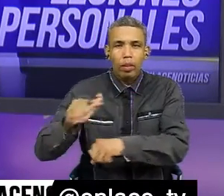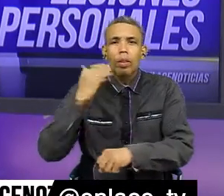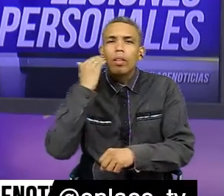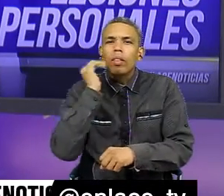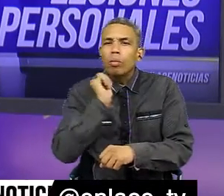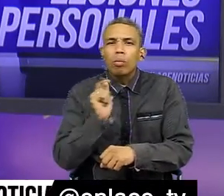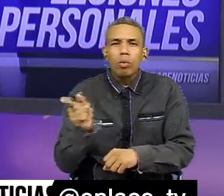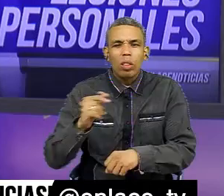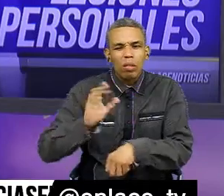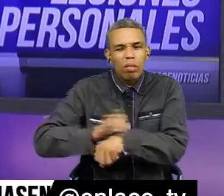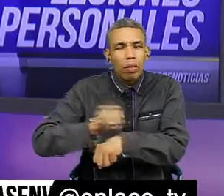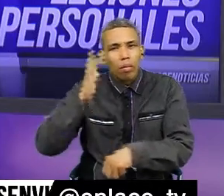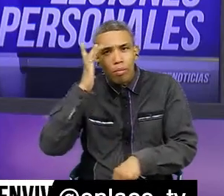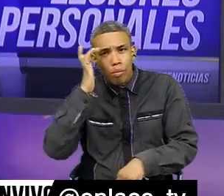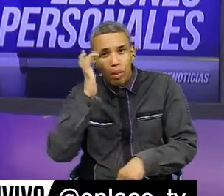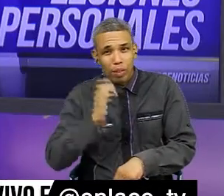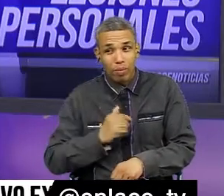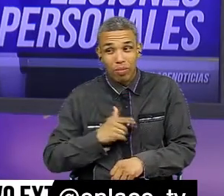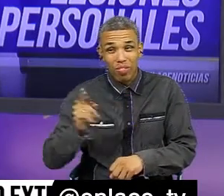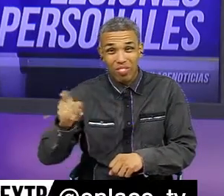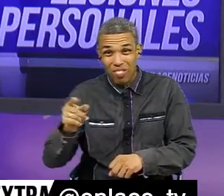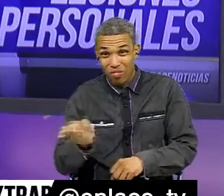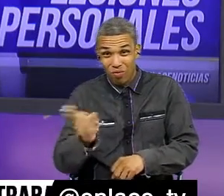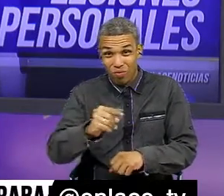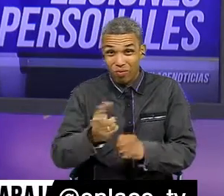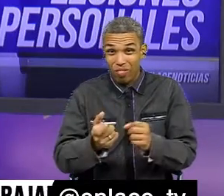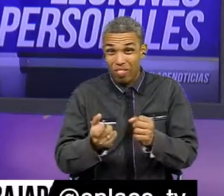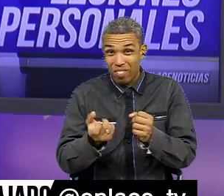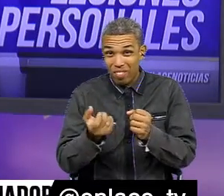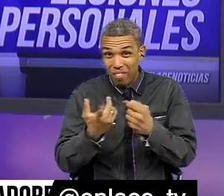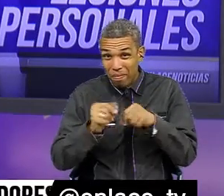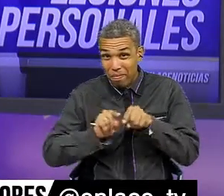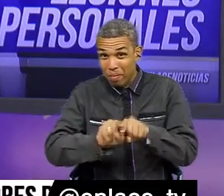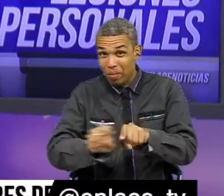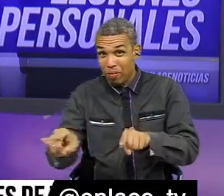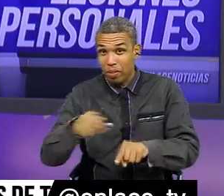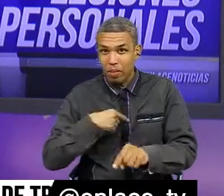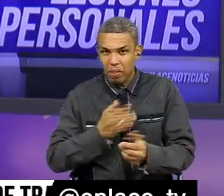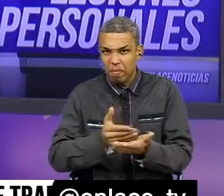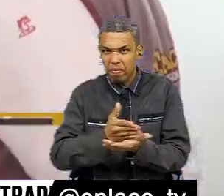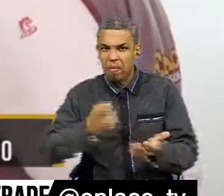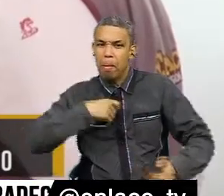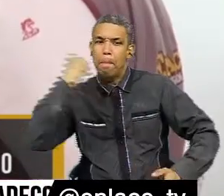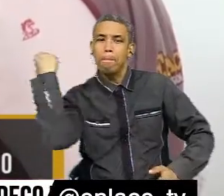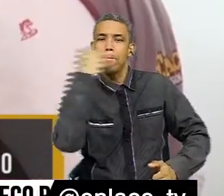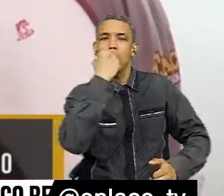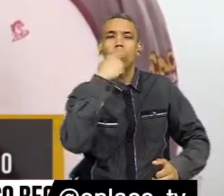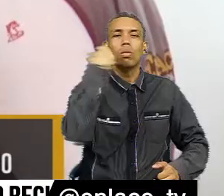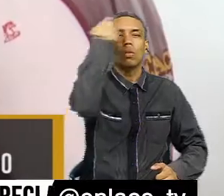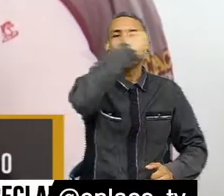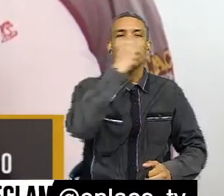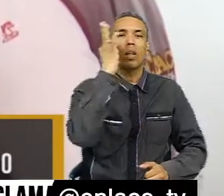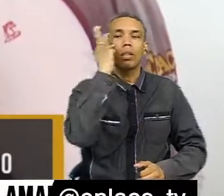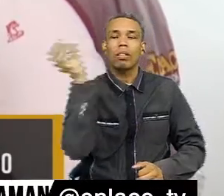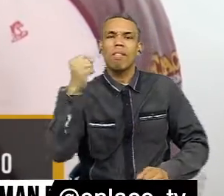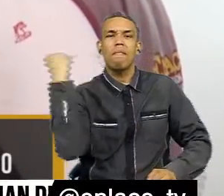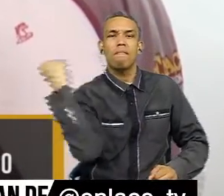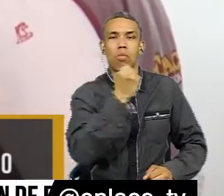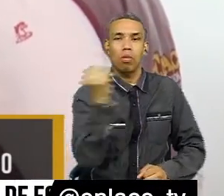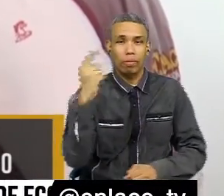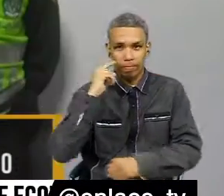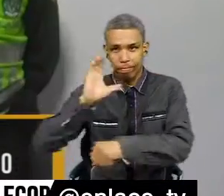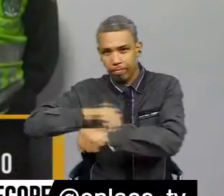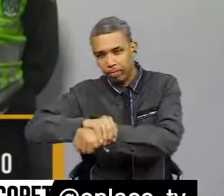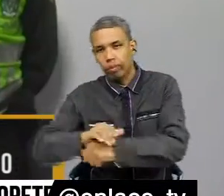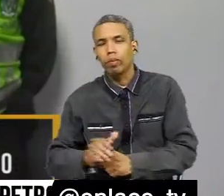agredido a su expareja con arma blanca. La letal herida fue en el rostro. La policía del Magdalena Medio capturó en horas de la mañana